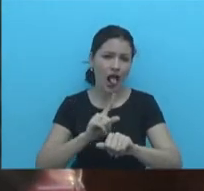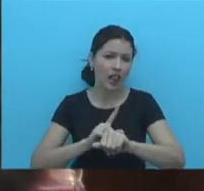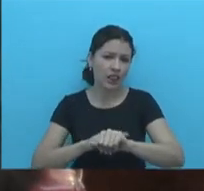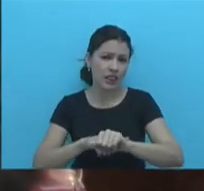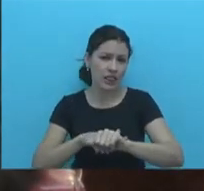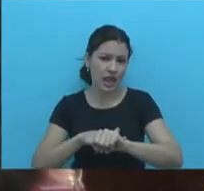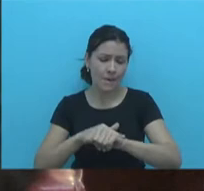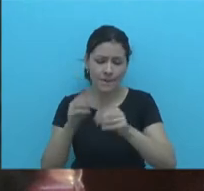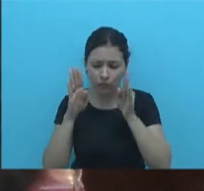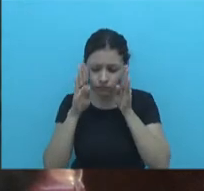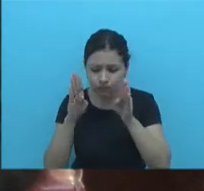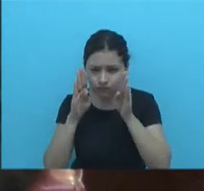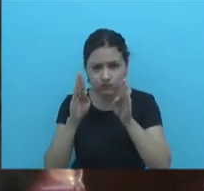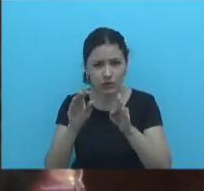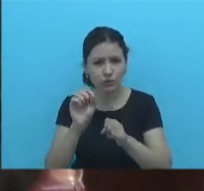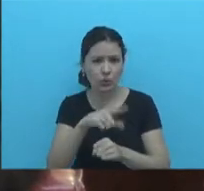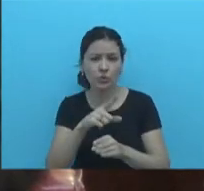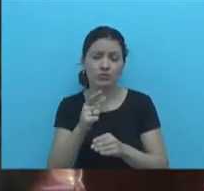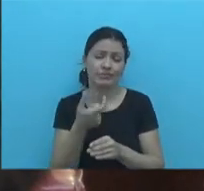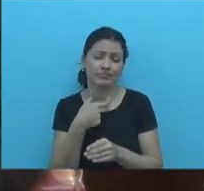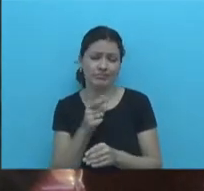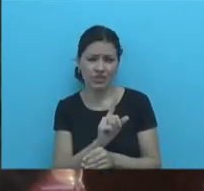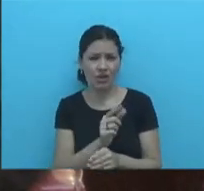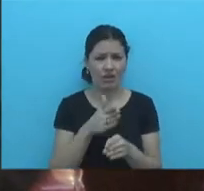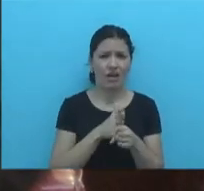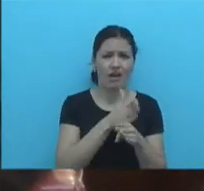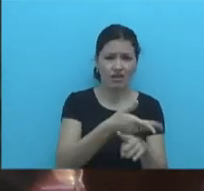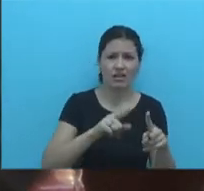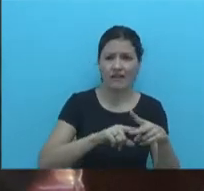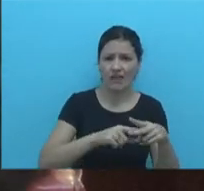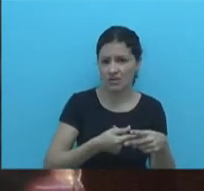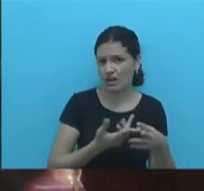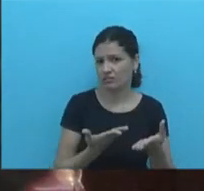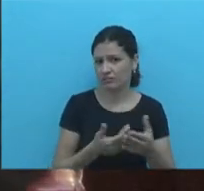de molestar, de estar ahí en ese lugar contenidos, digamos.